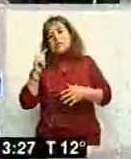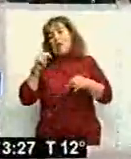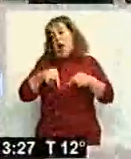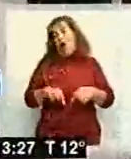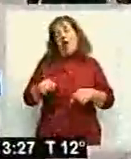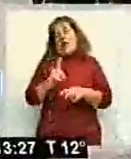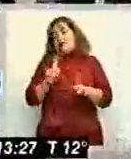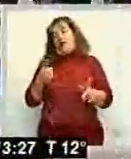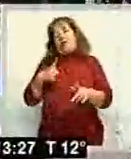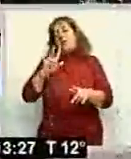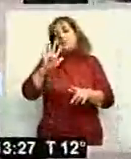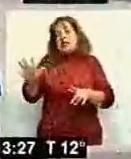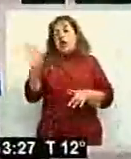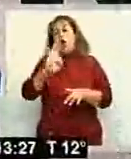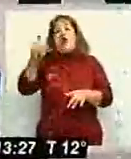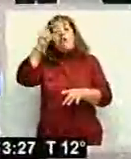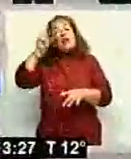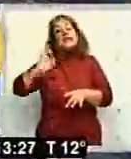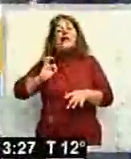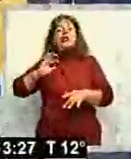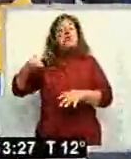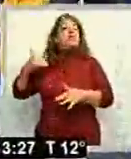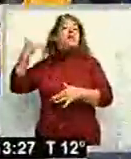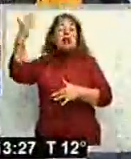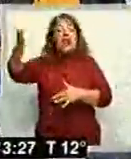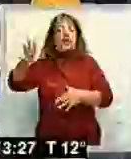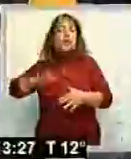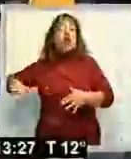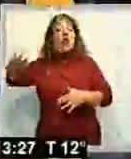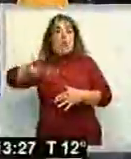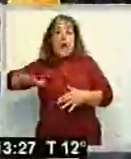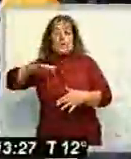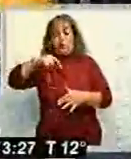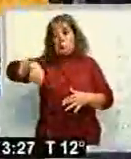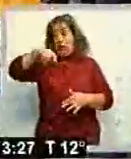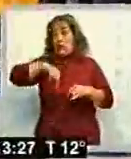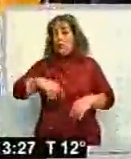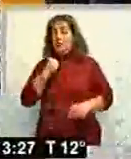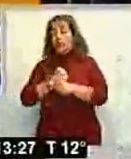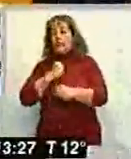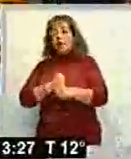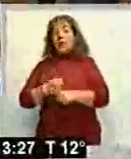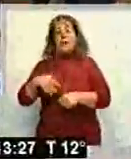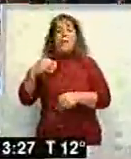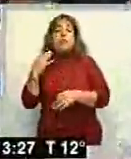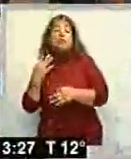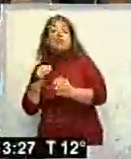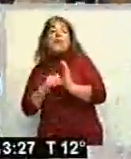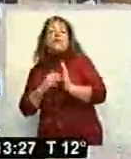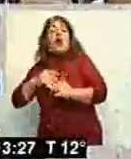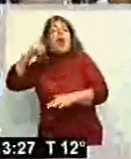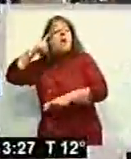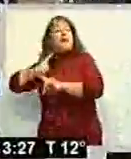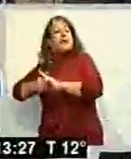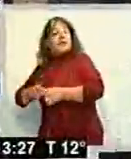5 a 10 años, en instalarse en los barrios, ¿no? La verdad es que venimos trabajando de acuerdo a la experiencia que tiene también